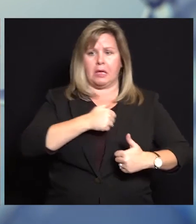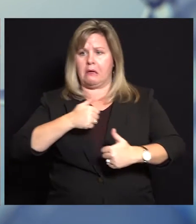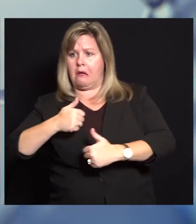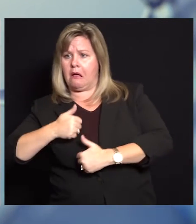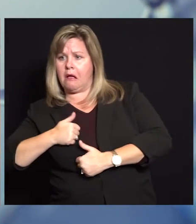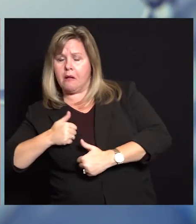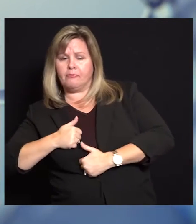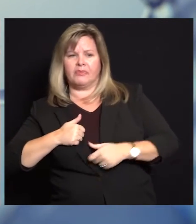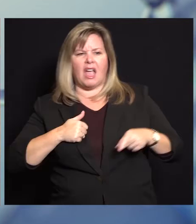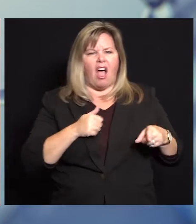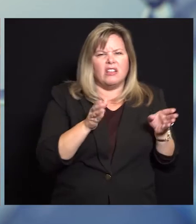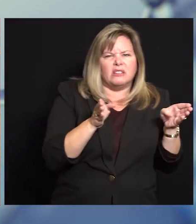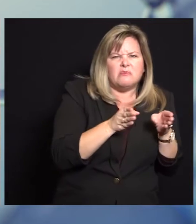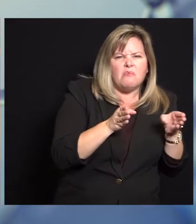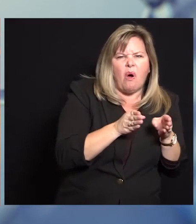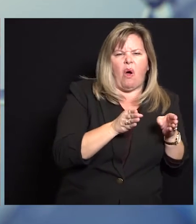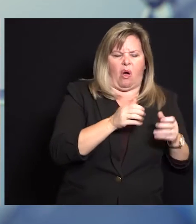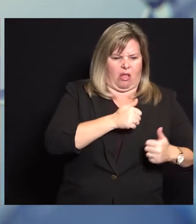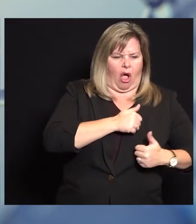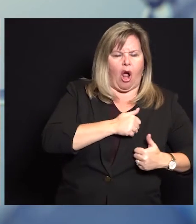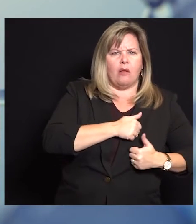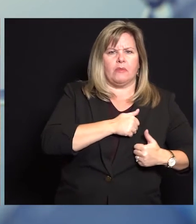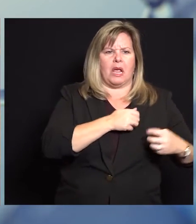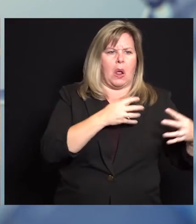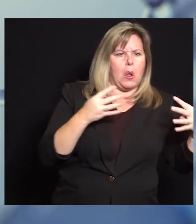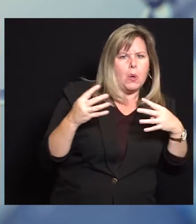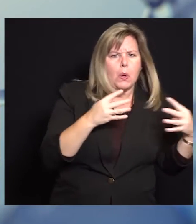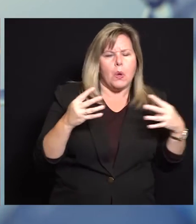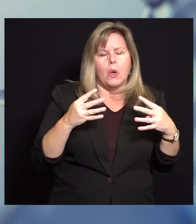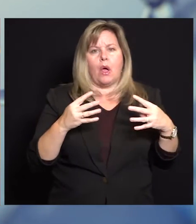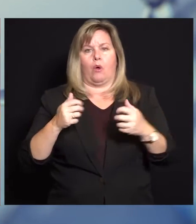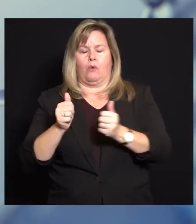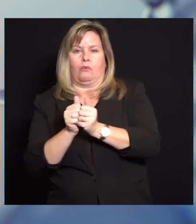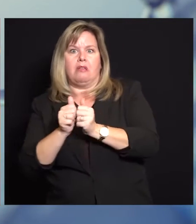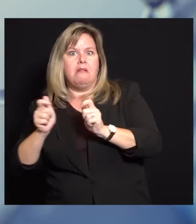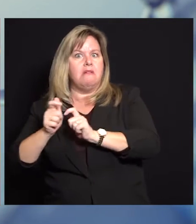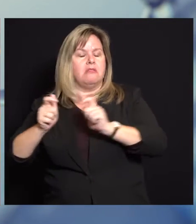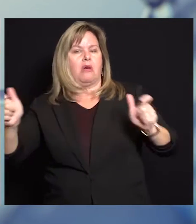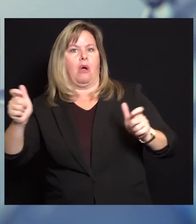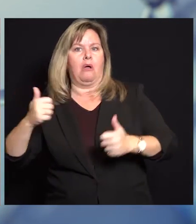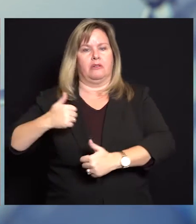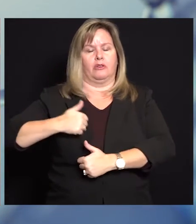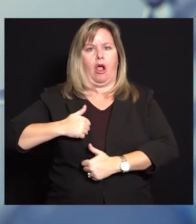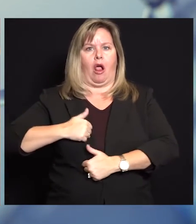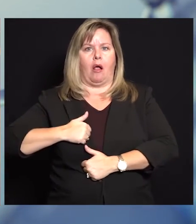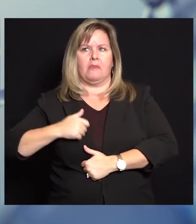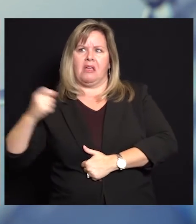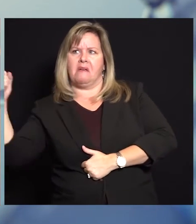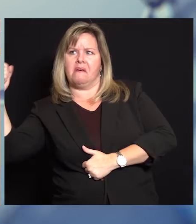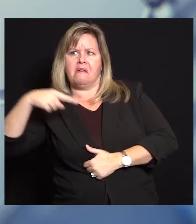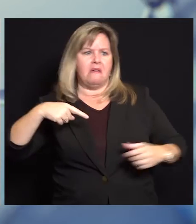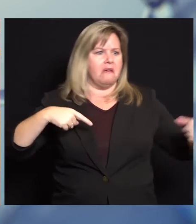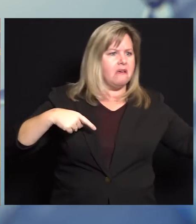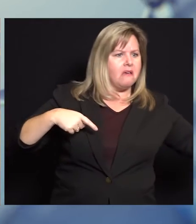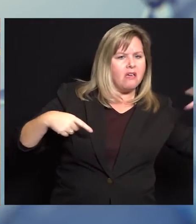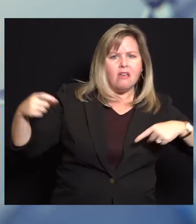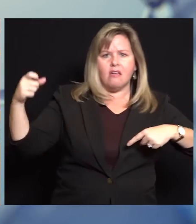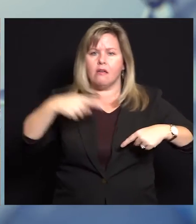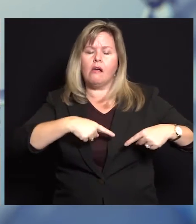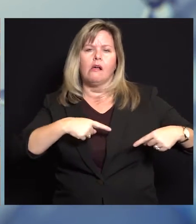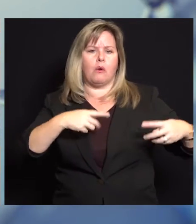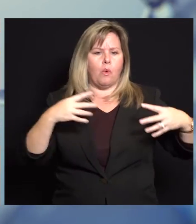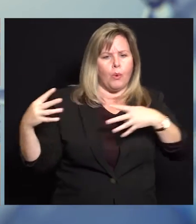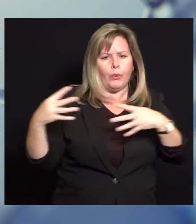los espartanos y su heroica posición en la batalla del termópilas el pequeño ejército de guerreros